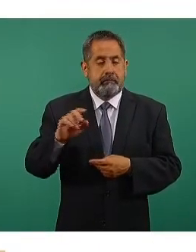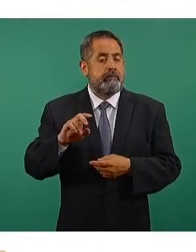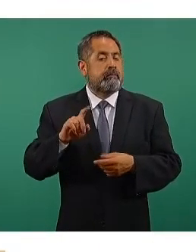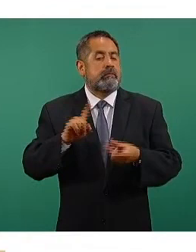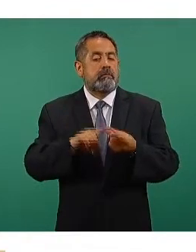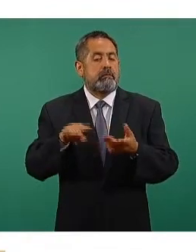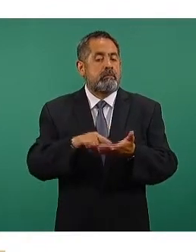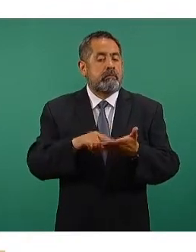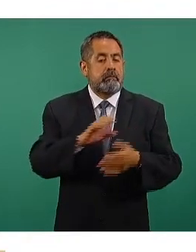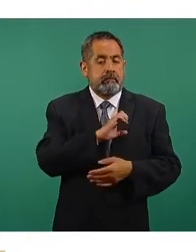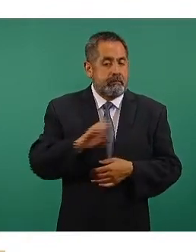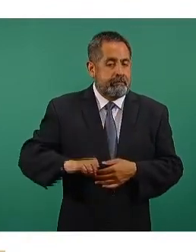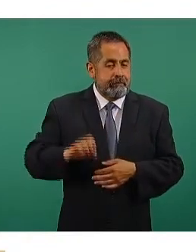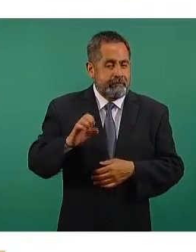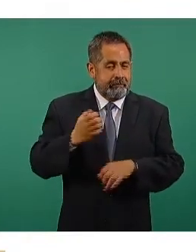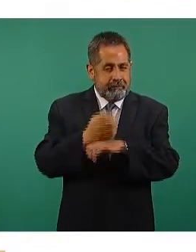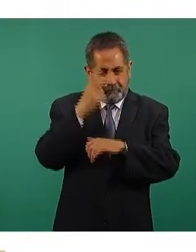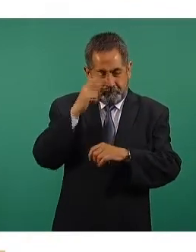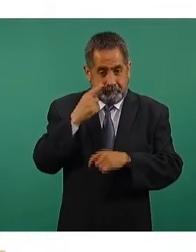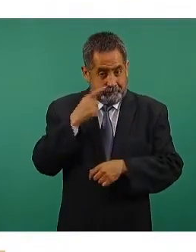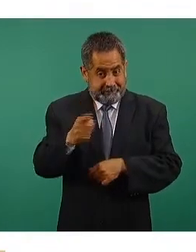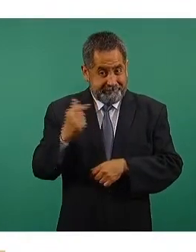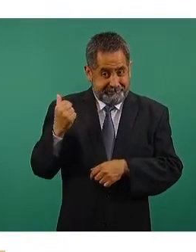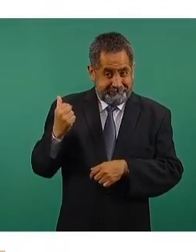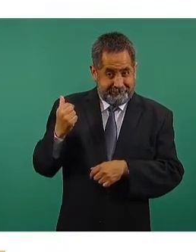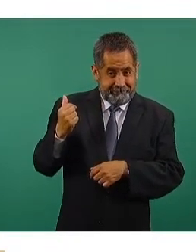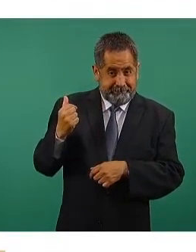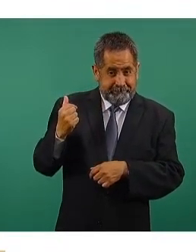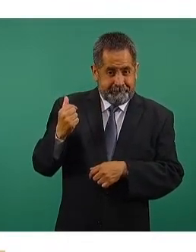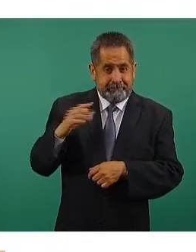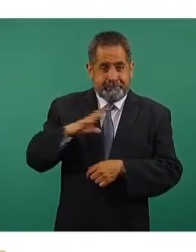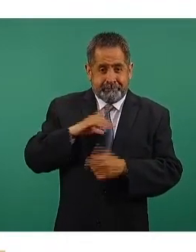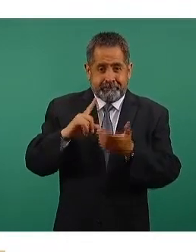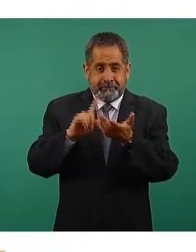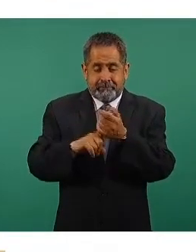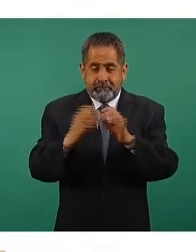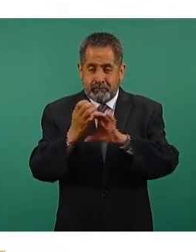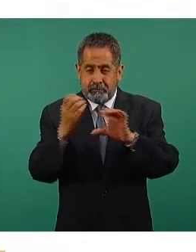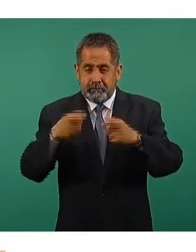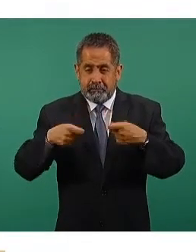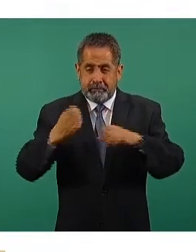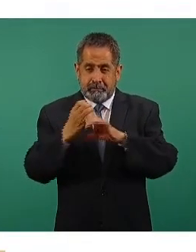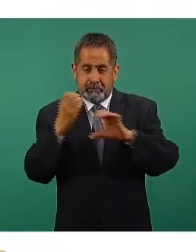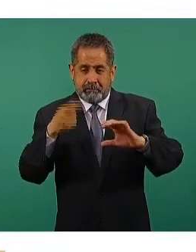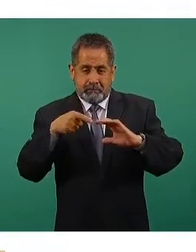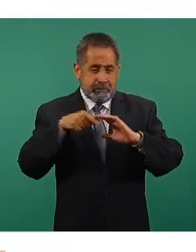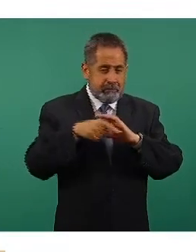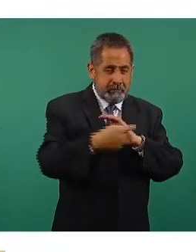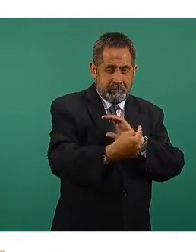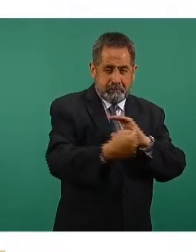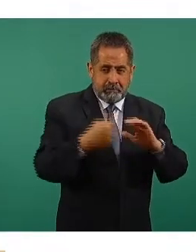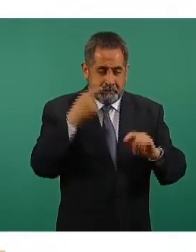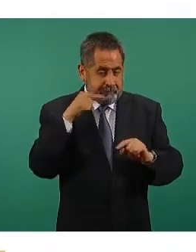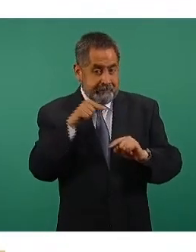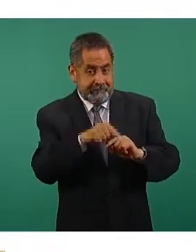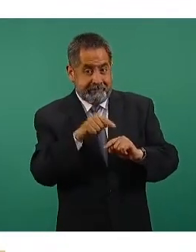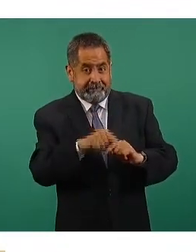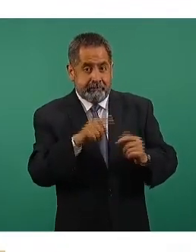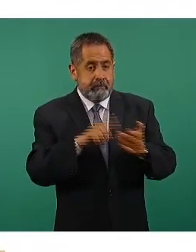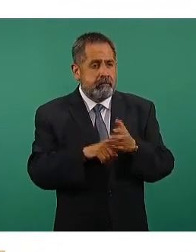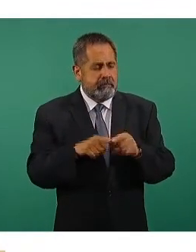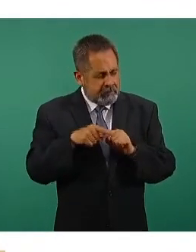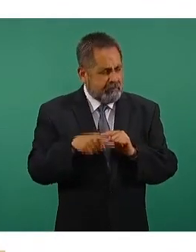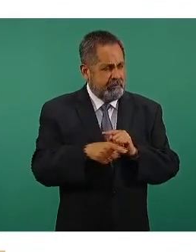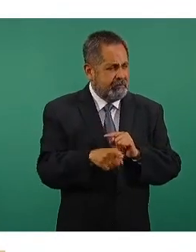Como vemos ahí, las excavaciones, ahí está la manguera que hacen los trabajadores de Pemex, que dan hacia